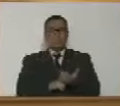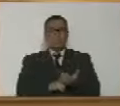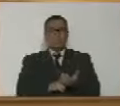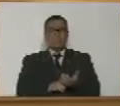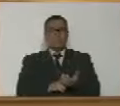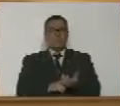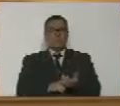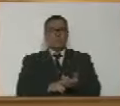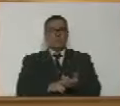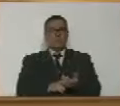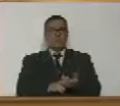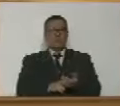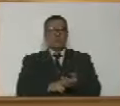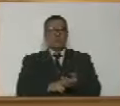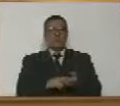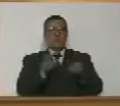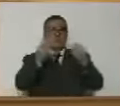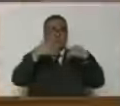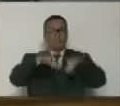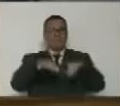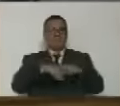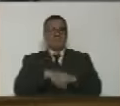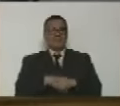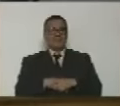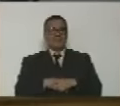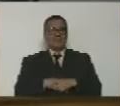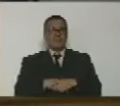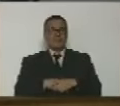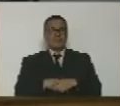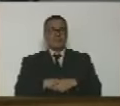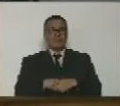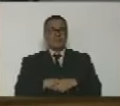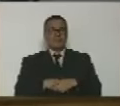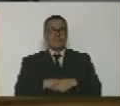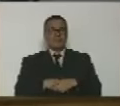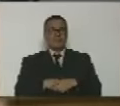allá arriba. Siguiente.